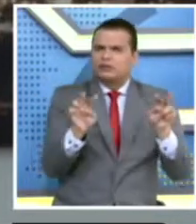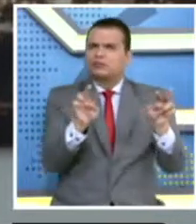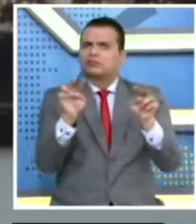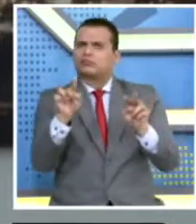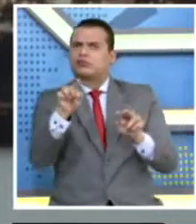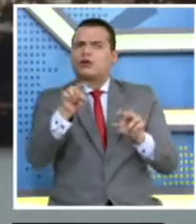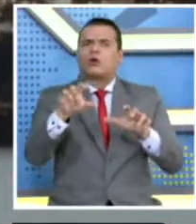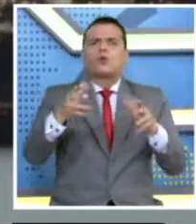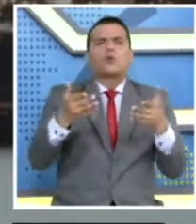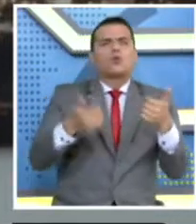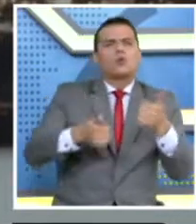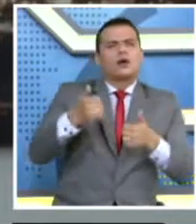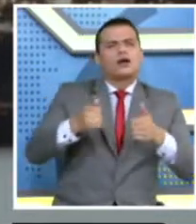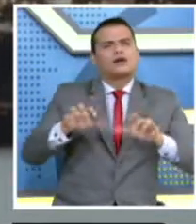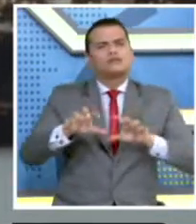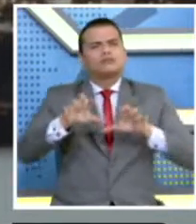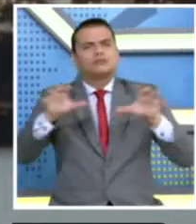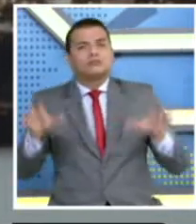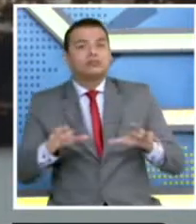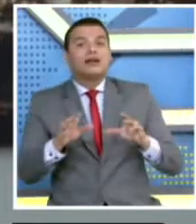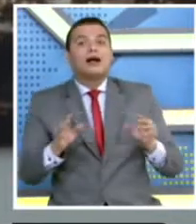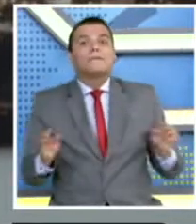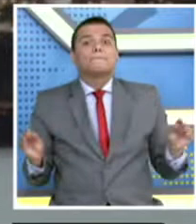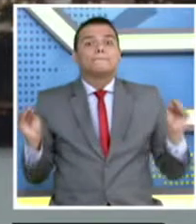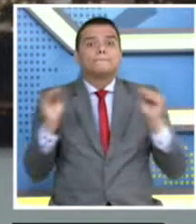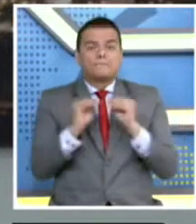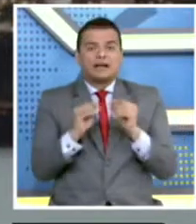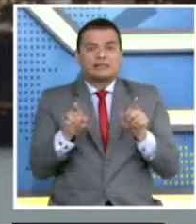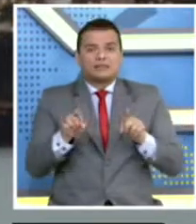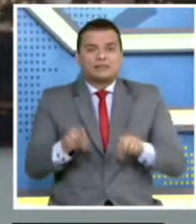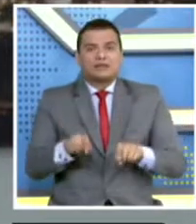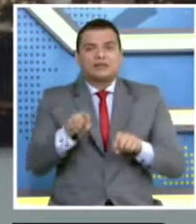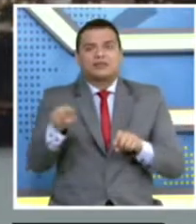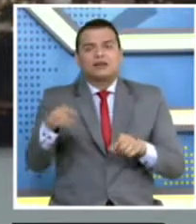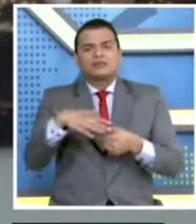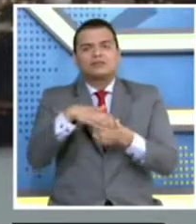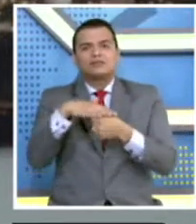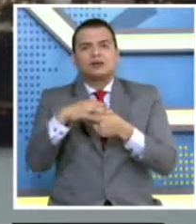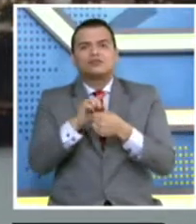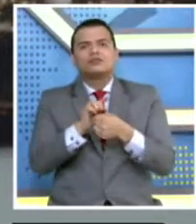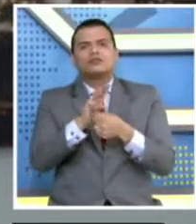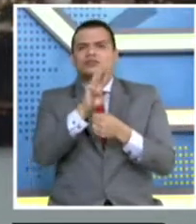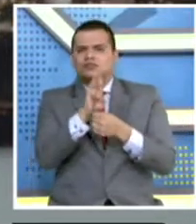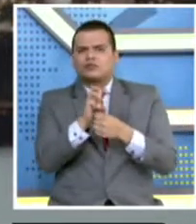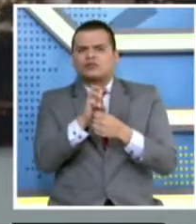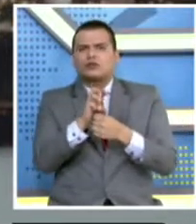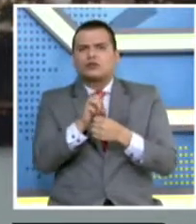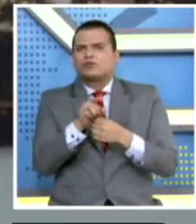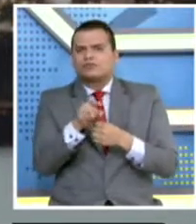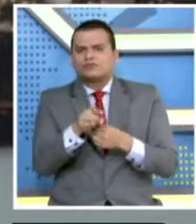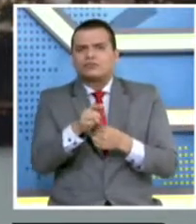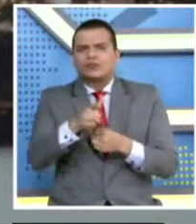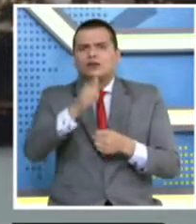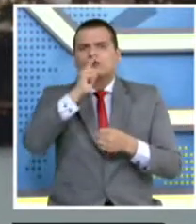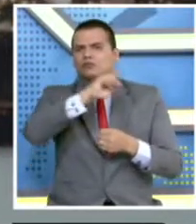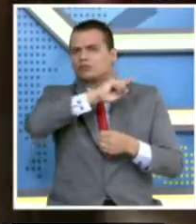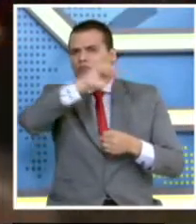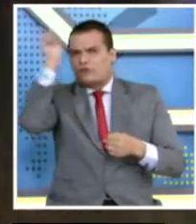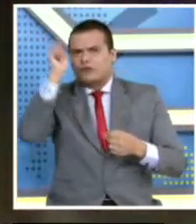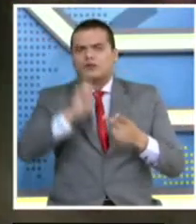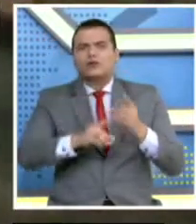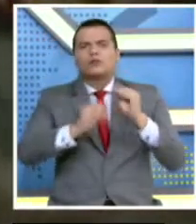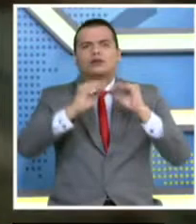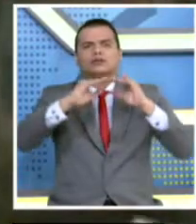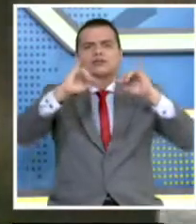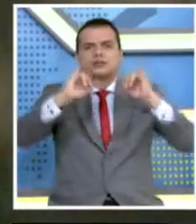seguridad en la ciudad y adicionalmente la incorporación en esos 18 barrios de lo que se llama la ley seca y el toque de queda.